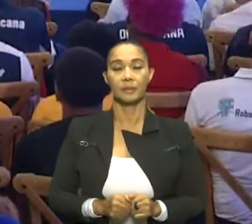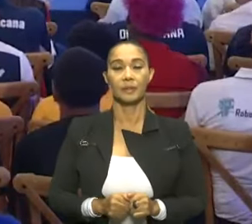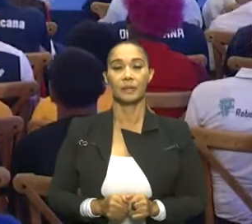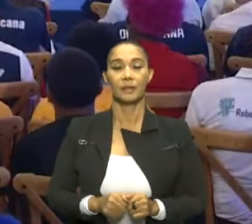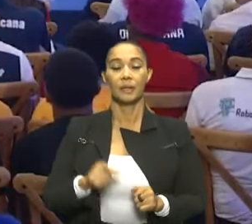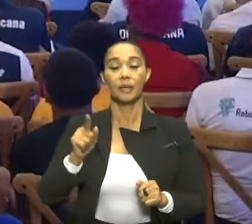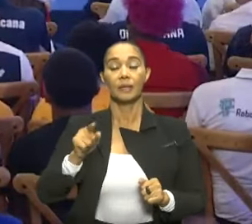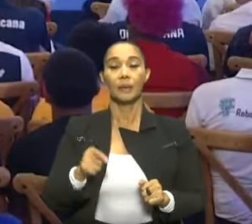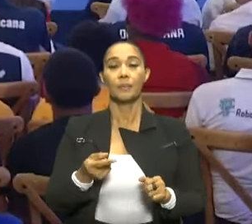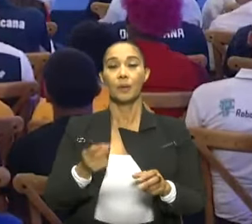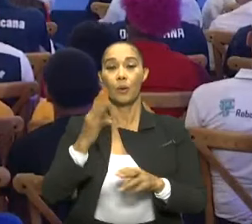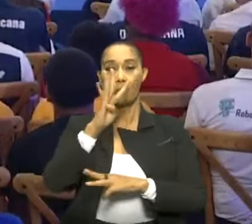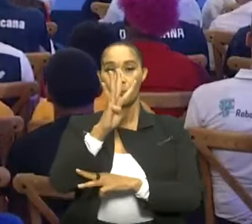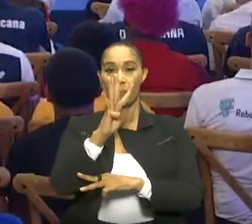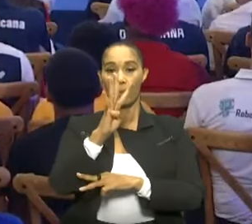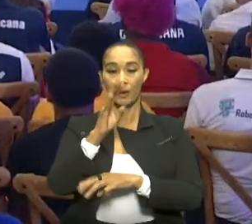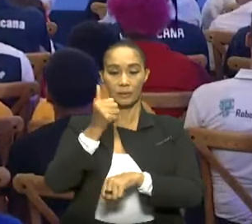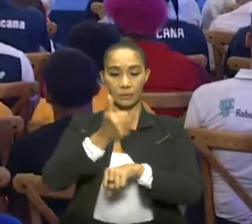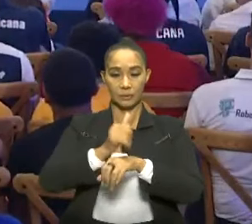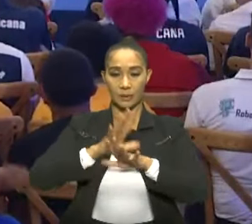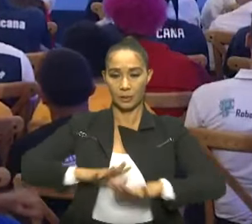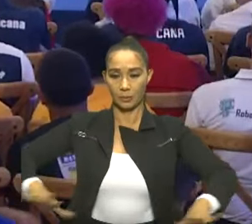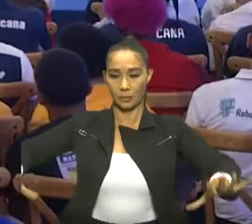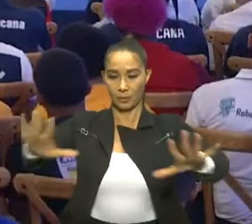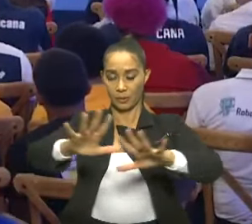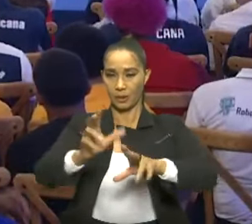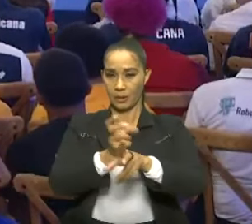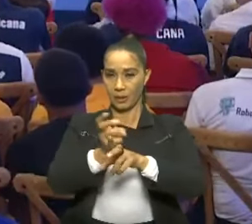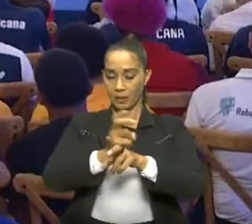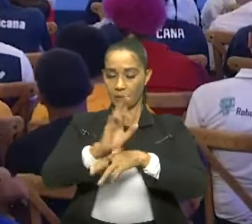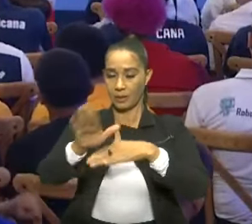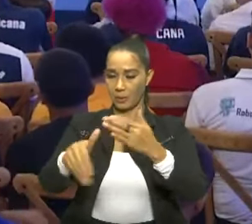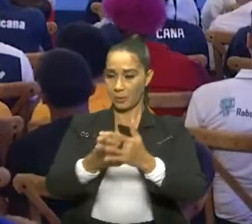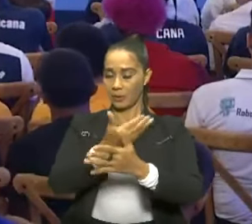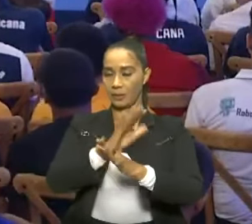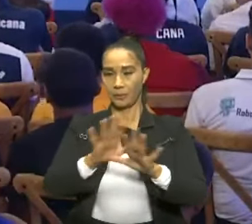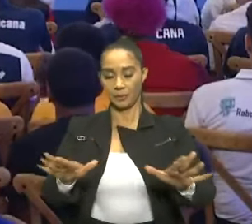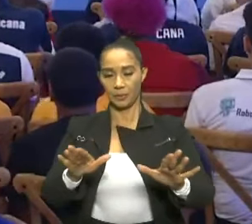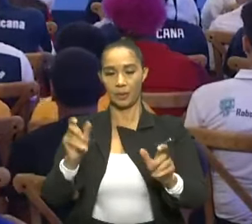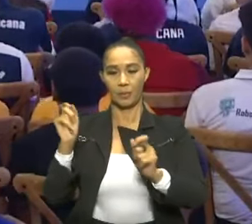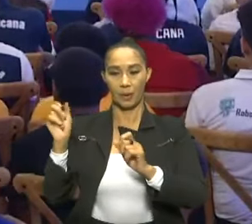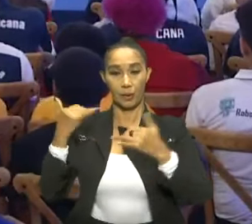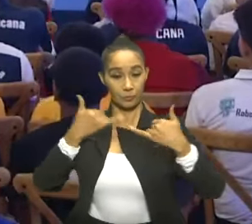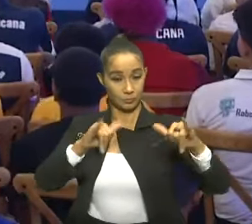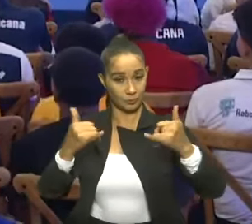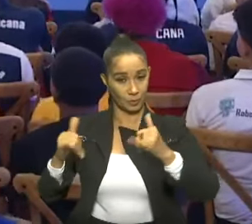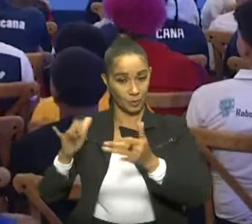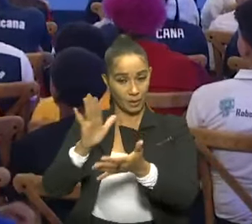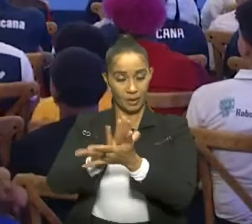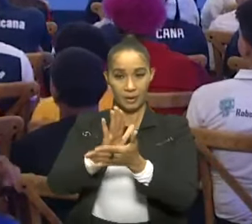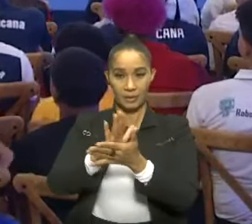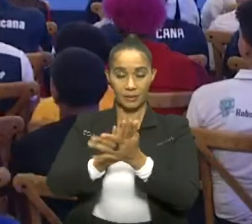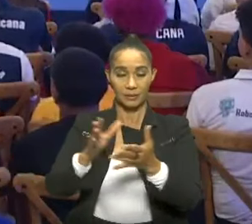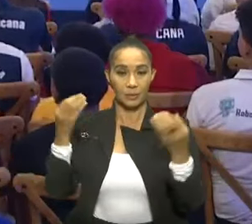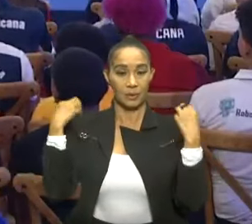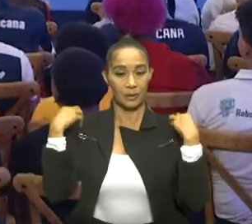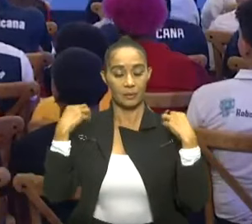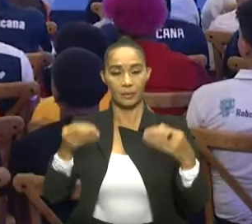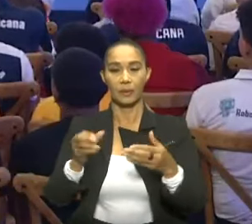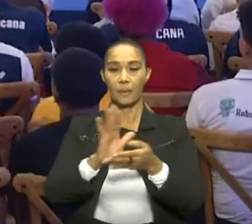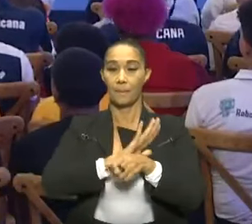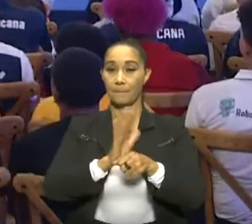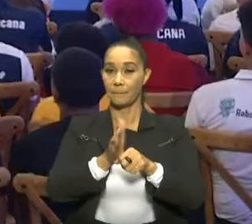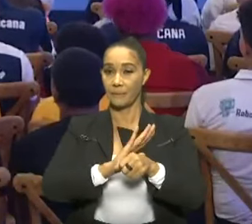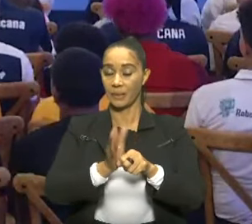hemos remozado 4 estadios para los Juegos Deportivos los Juegos Escolares Deportivos, estos fueron en